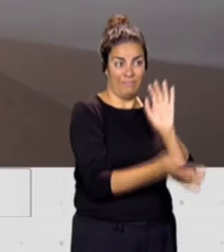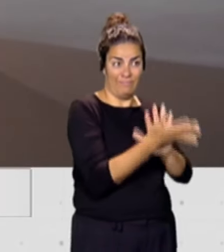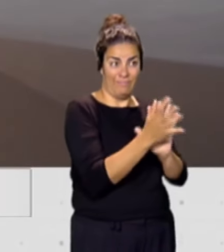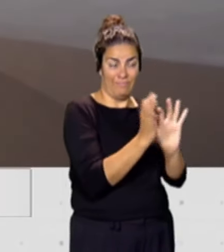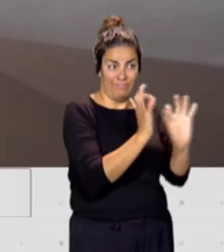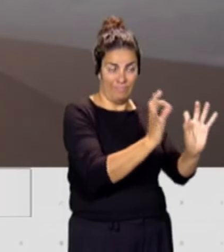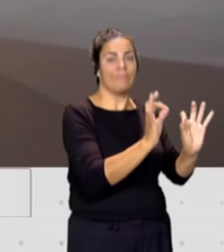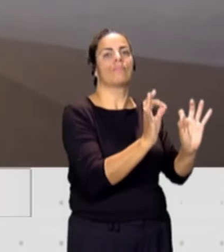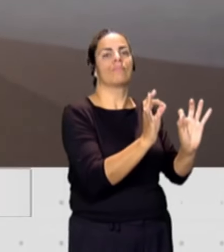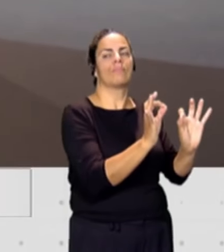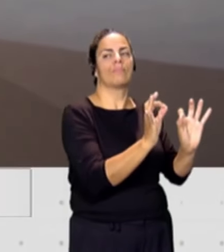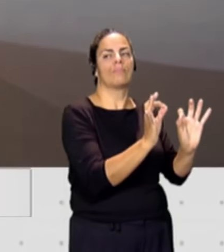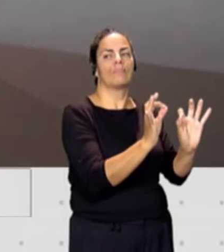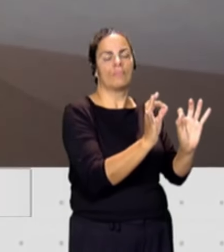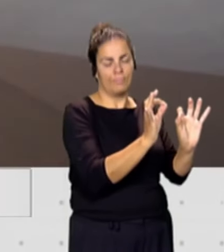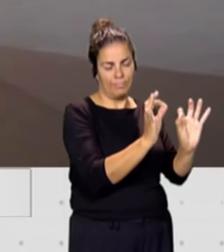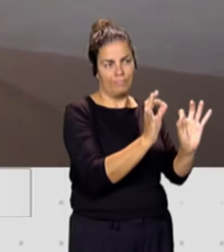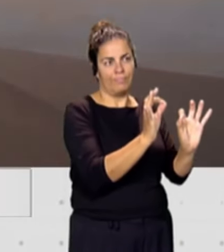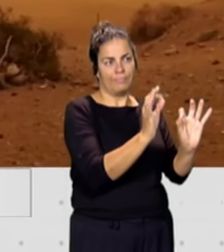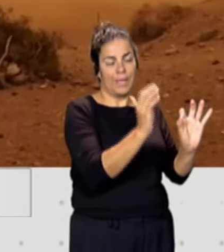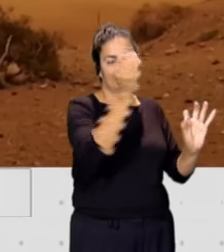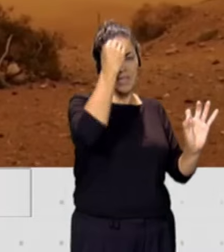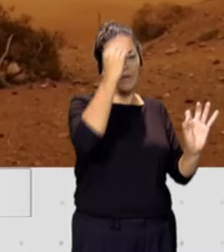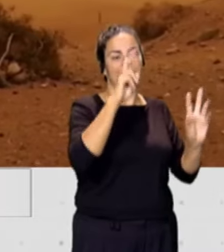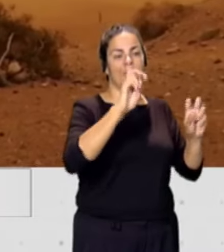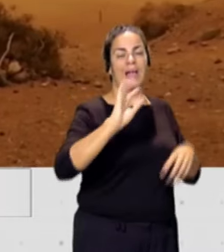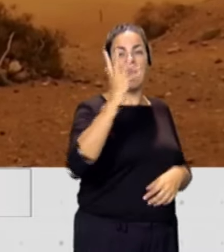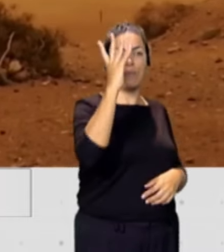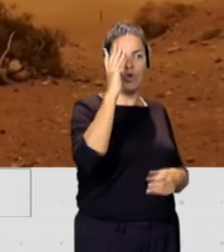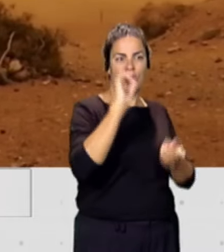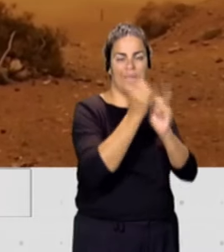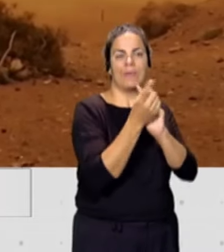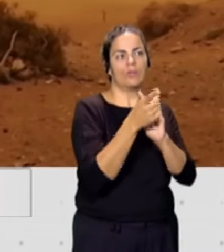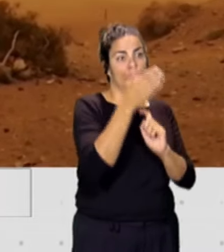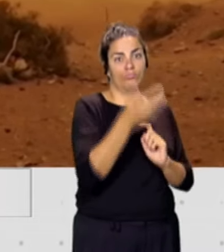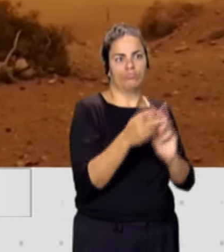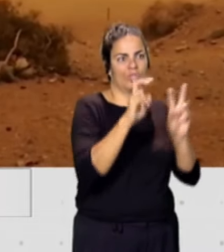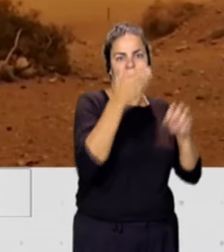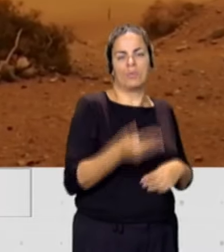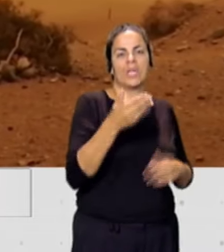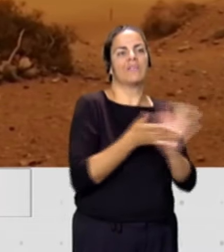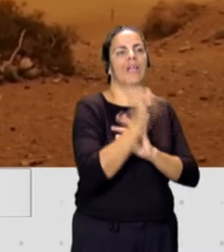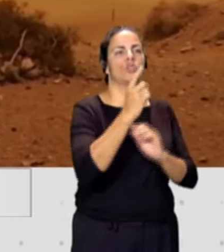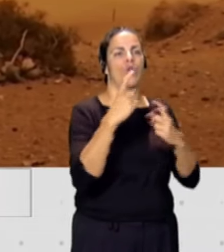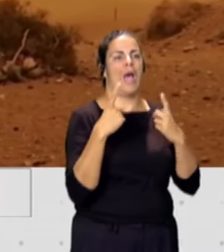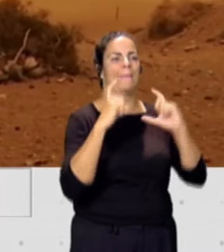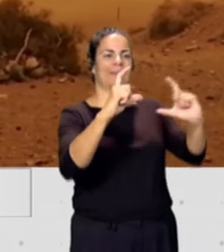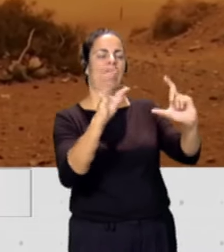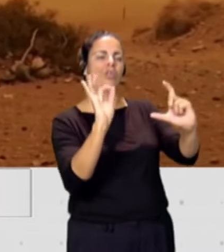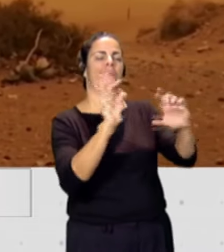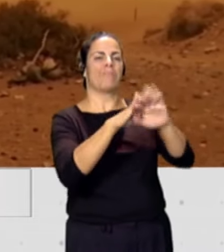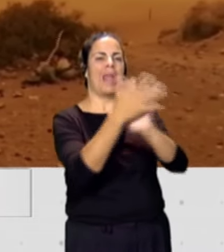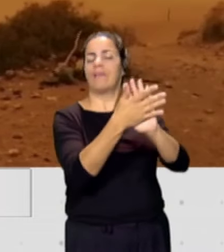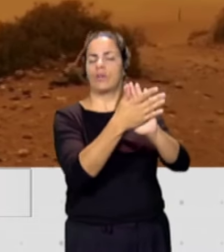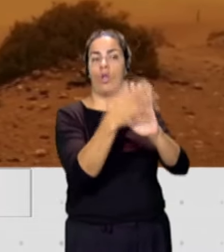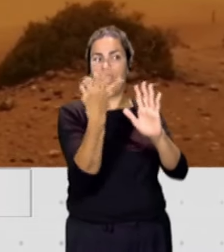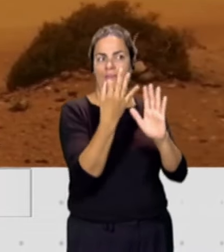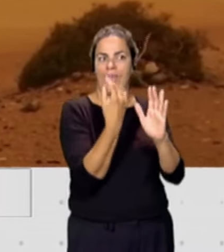un un tema tan importante que no se podía limitar a una sección sino que había que fundar un propio medio para hablar diariamente de esta